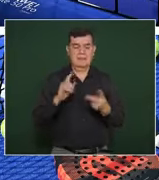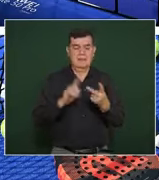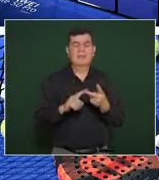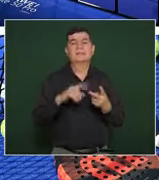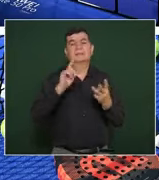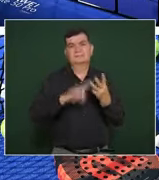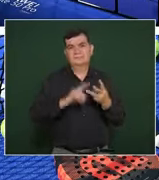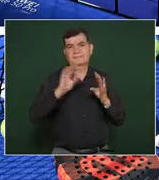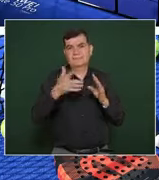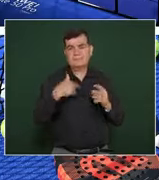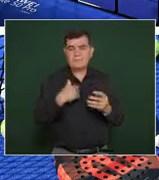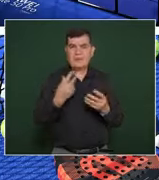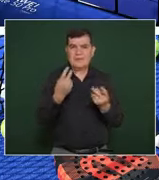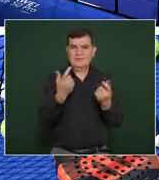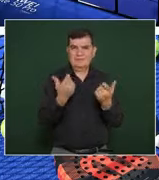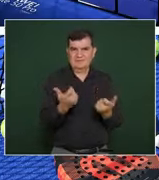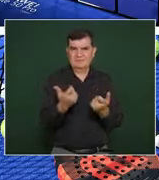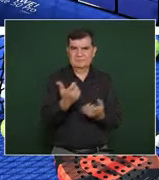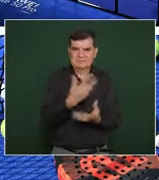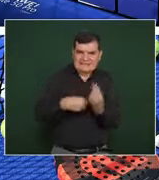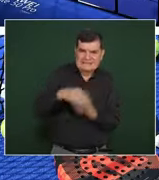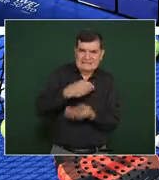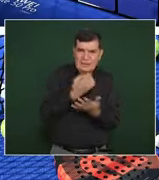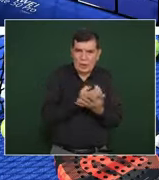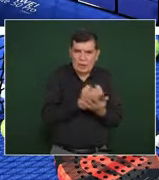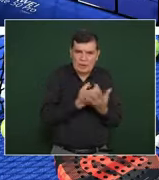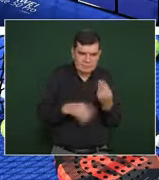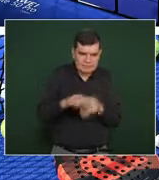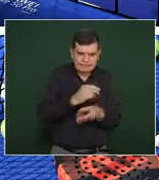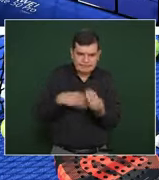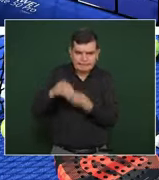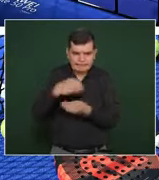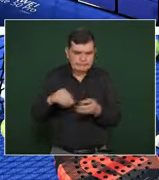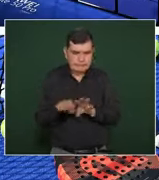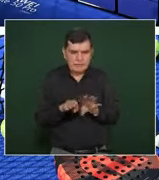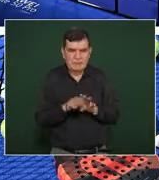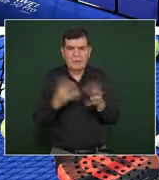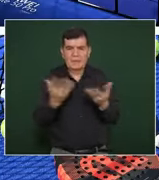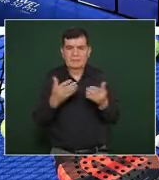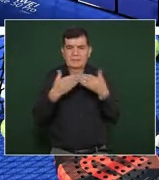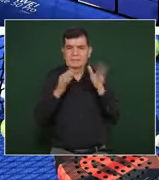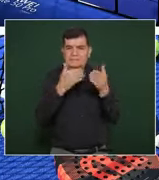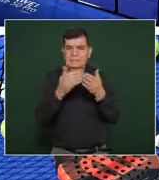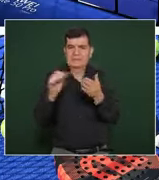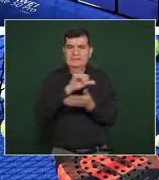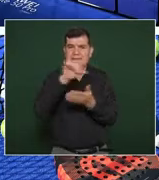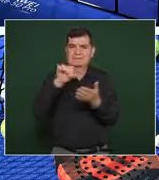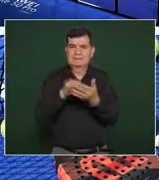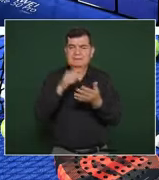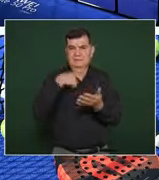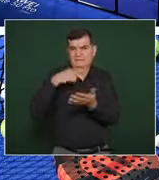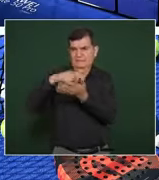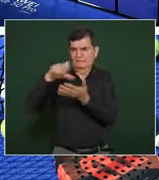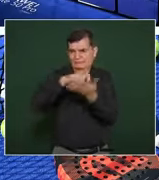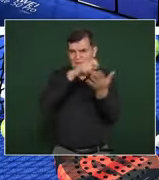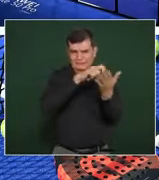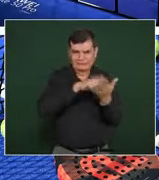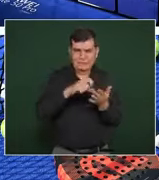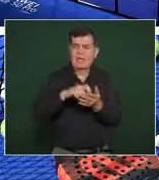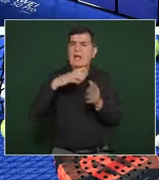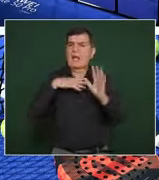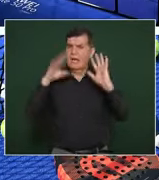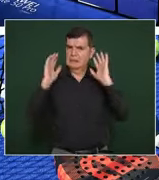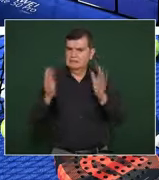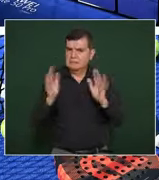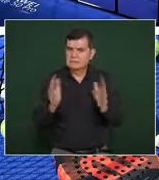Respecto a la reactivación económica, les informamos que, con referencia a la reapertura de centros de consumo, informamos la